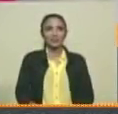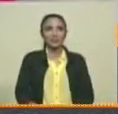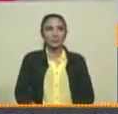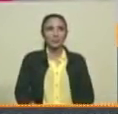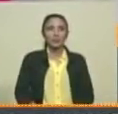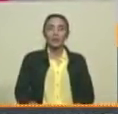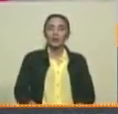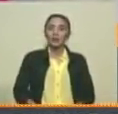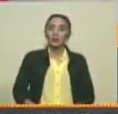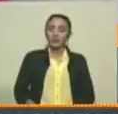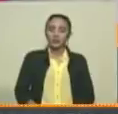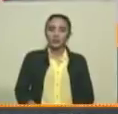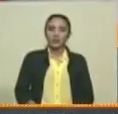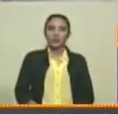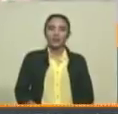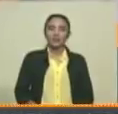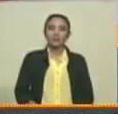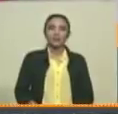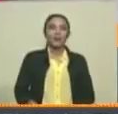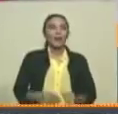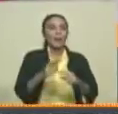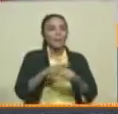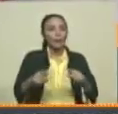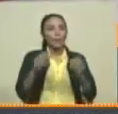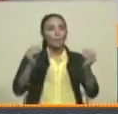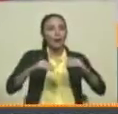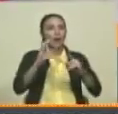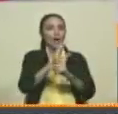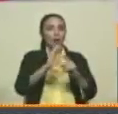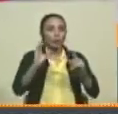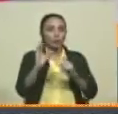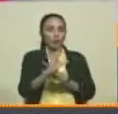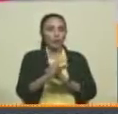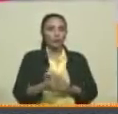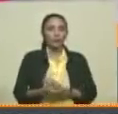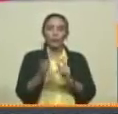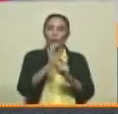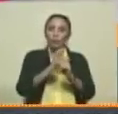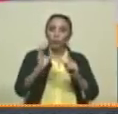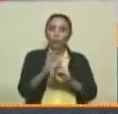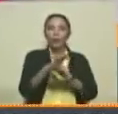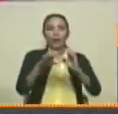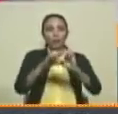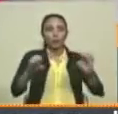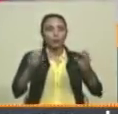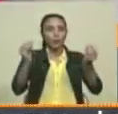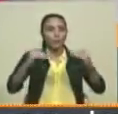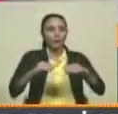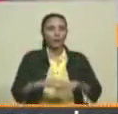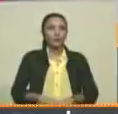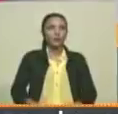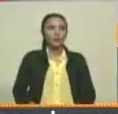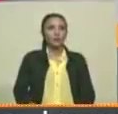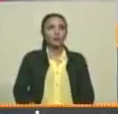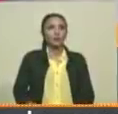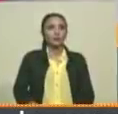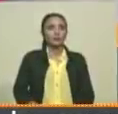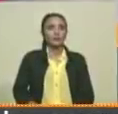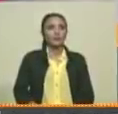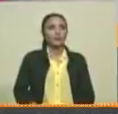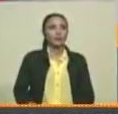asuma la cultura, la educación de una nueva forma de gobierno desde la